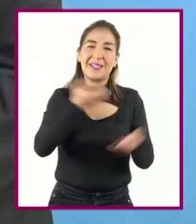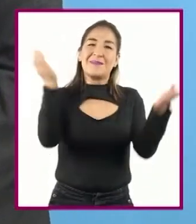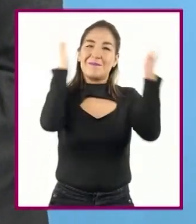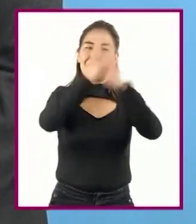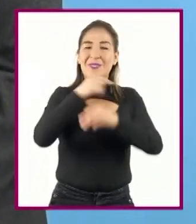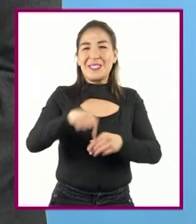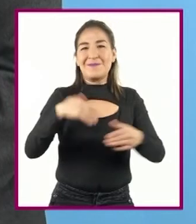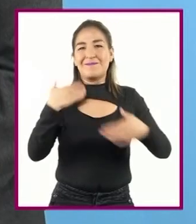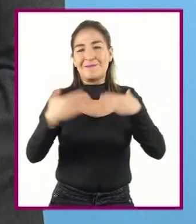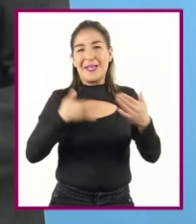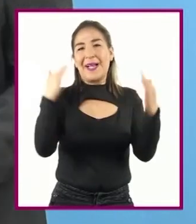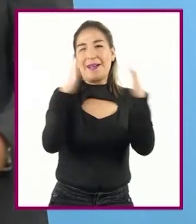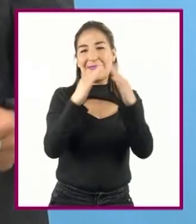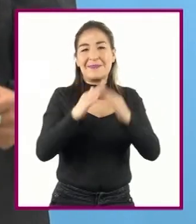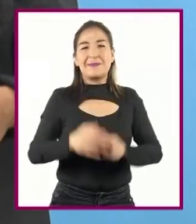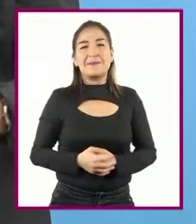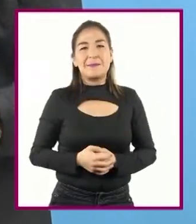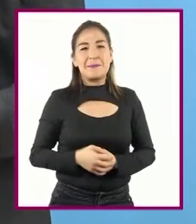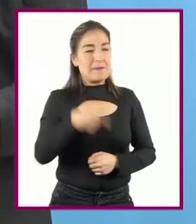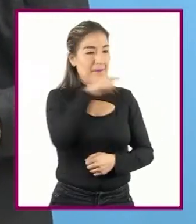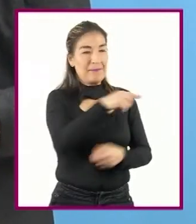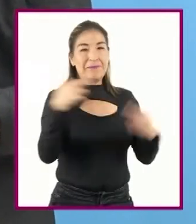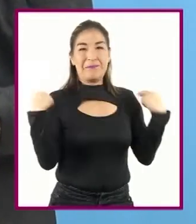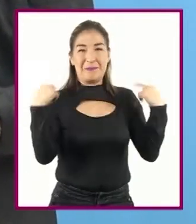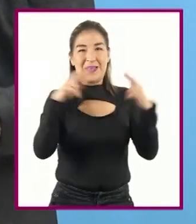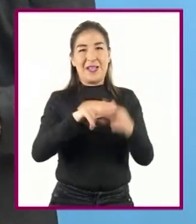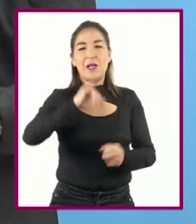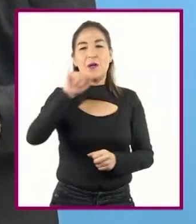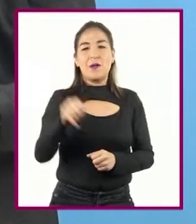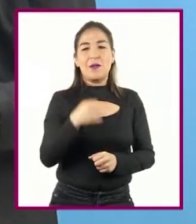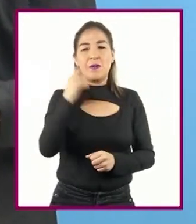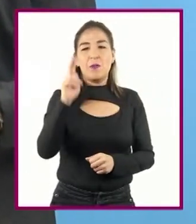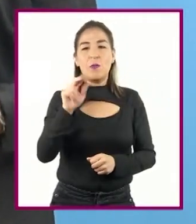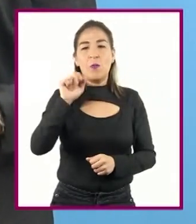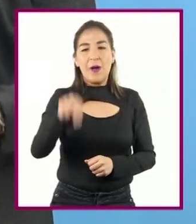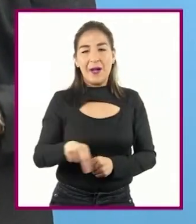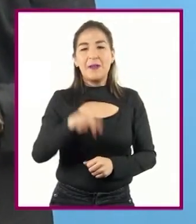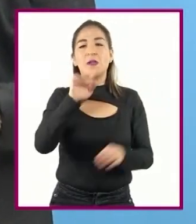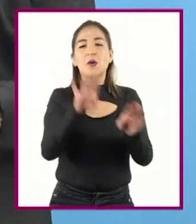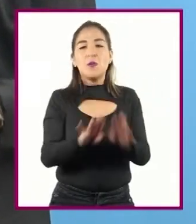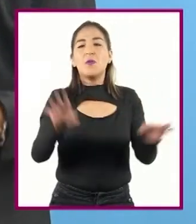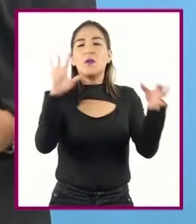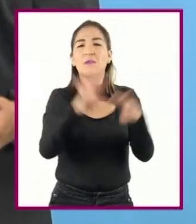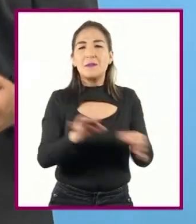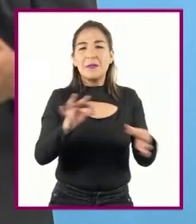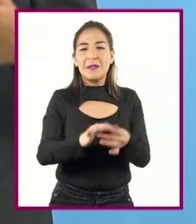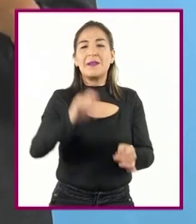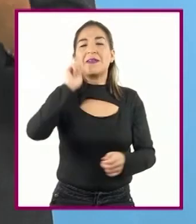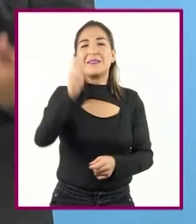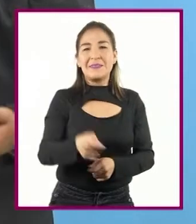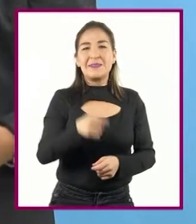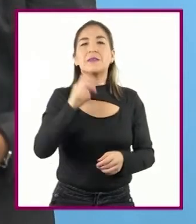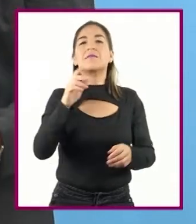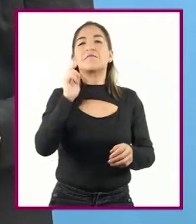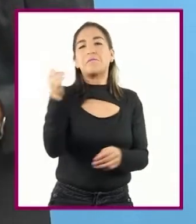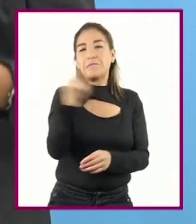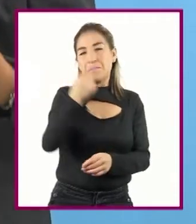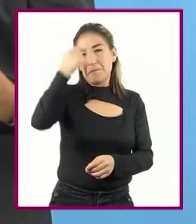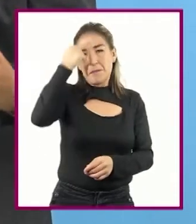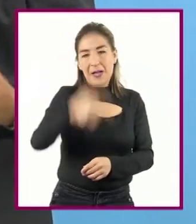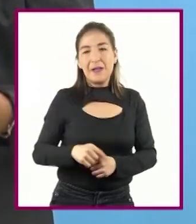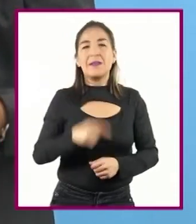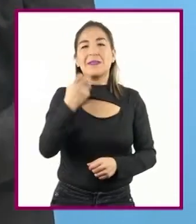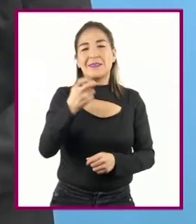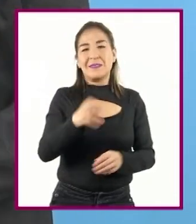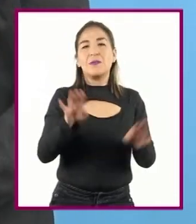casa. El maestro Juan Javier Bautista Rodríguez nos explica cuáles son los requerimientos